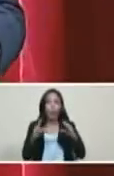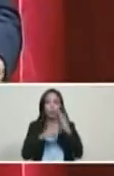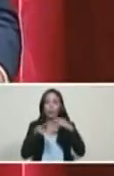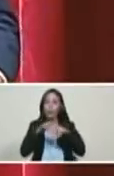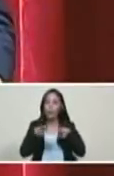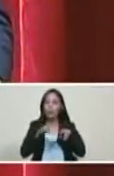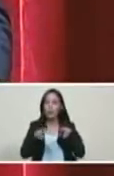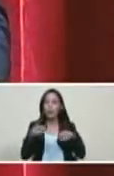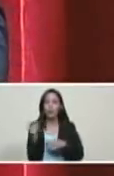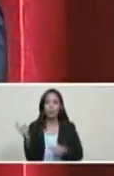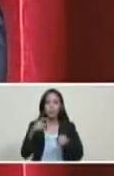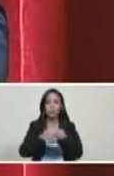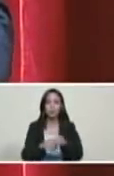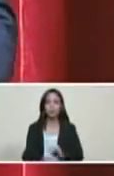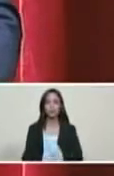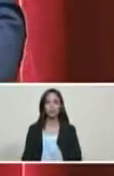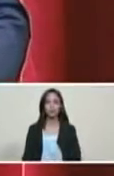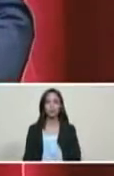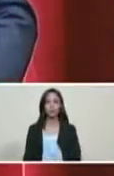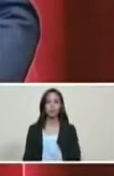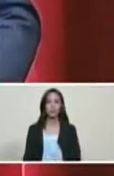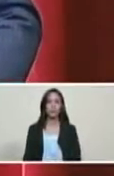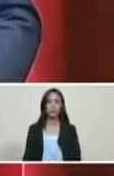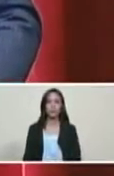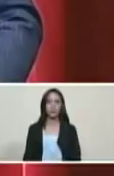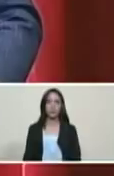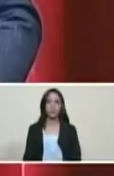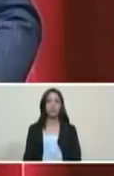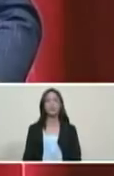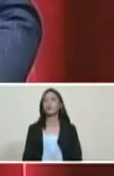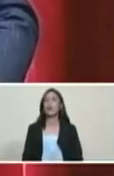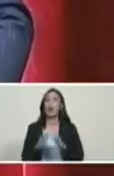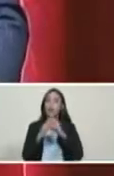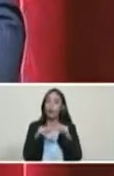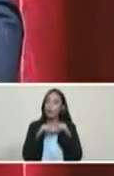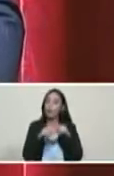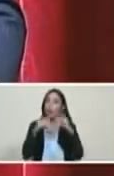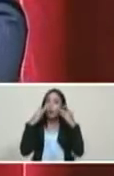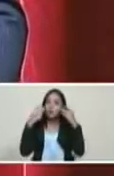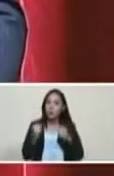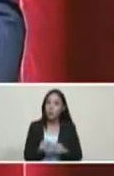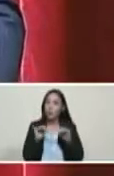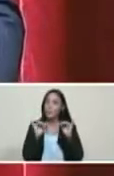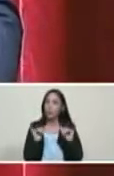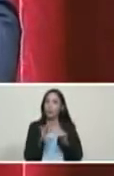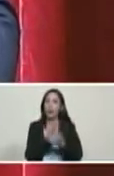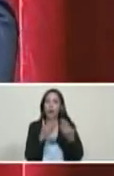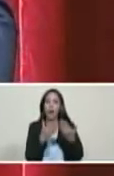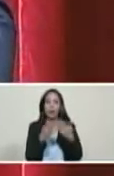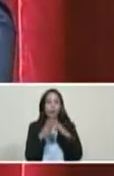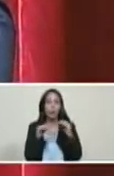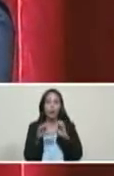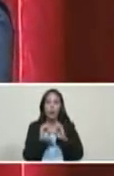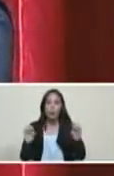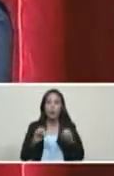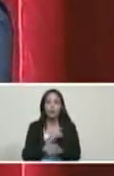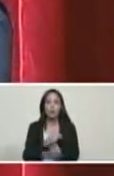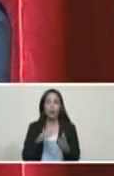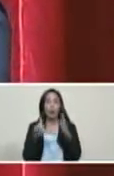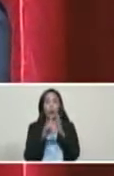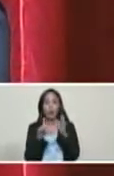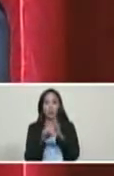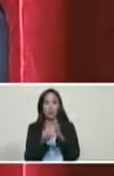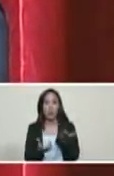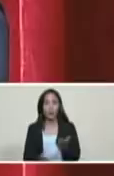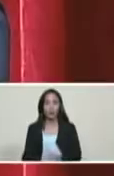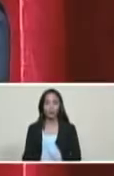sociedad. El acceso estable y seguro a la educación media,